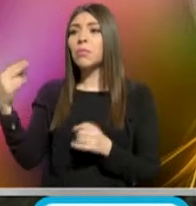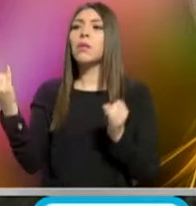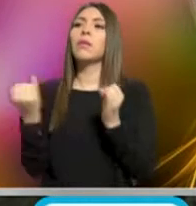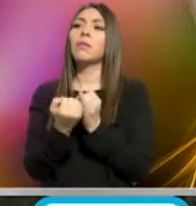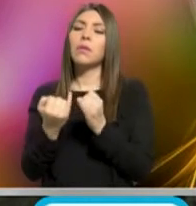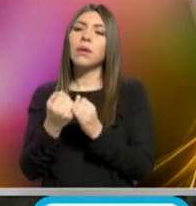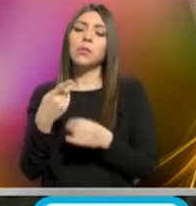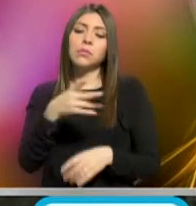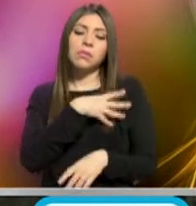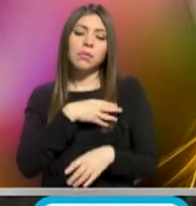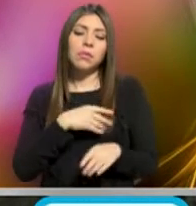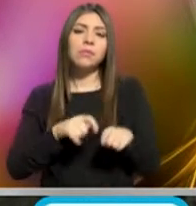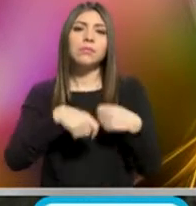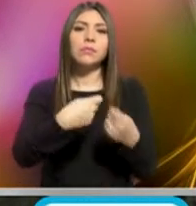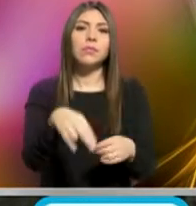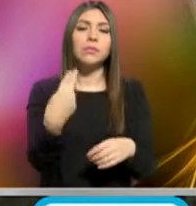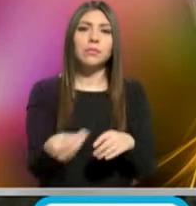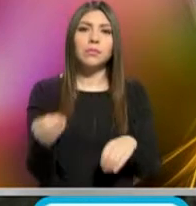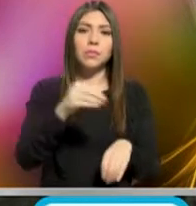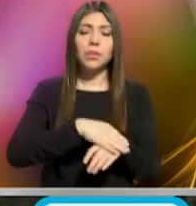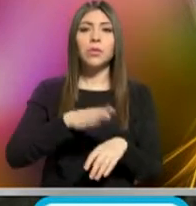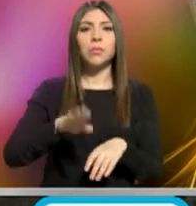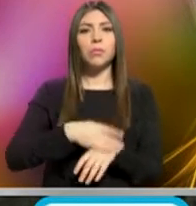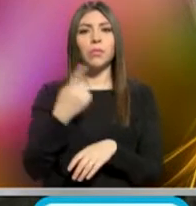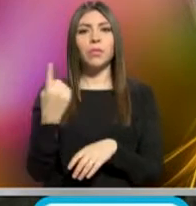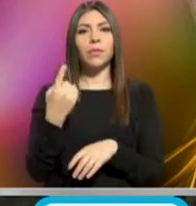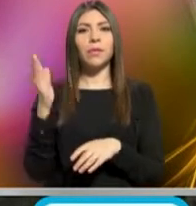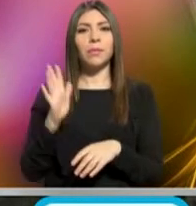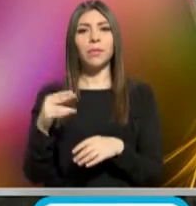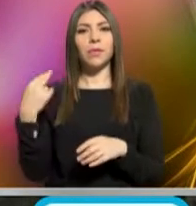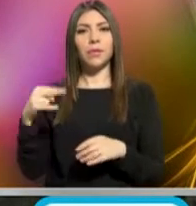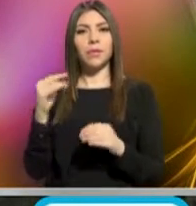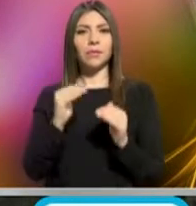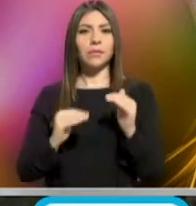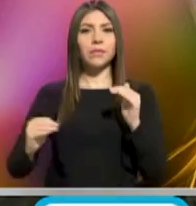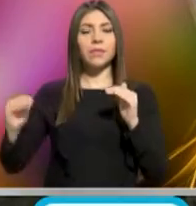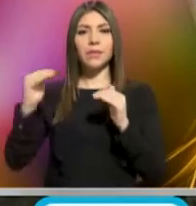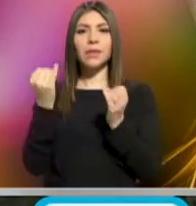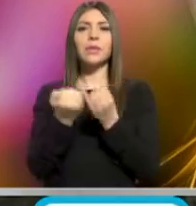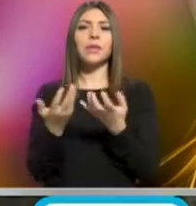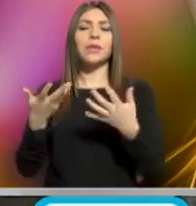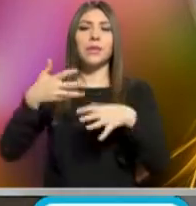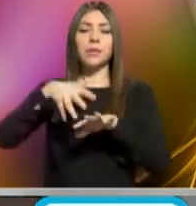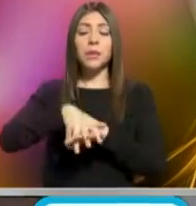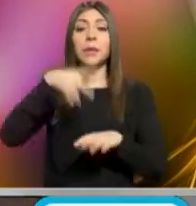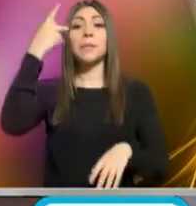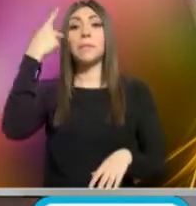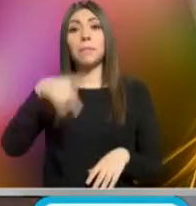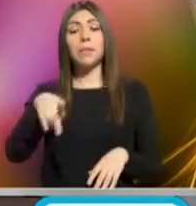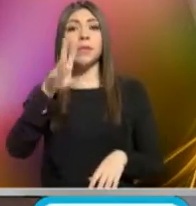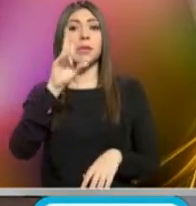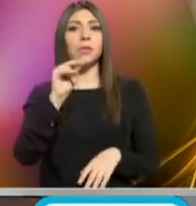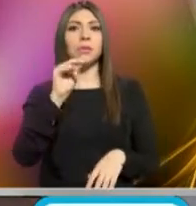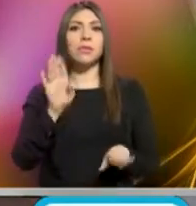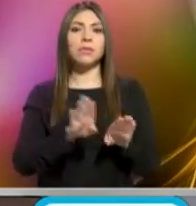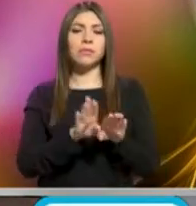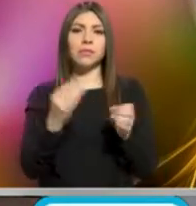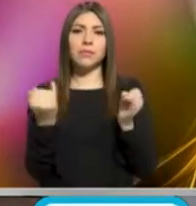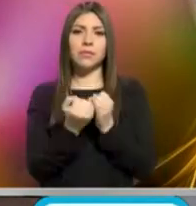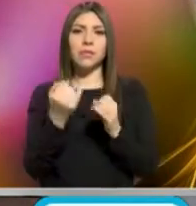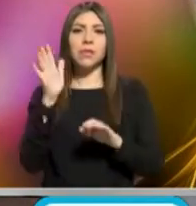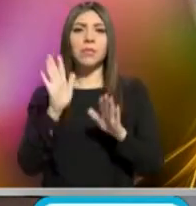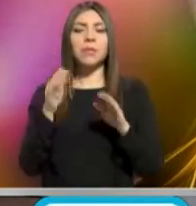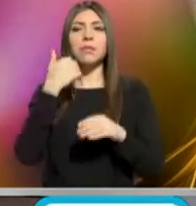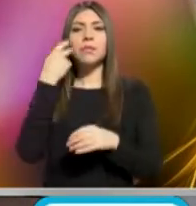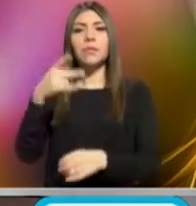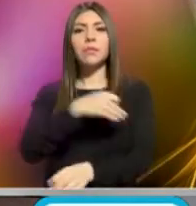formaban parte también de eso. Era una forma de posesión, ¿no? De inclusión también, pero no dejaba de ser un poco de posesión.